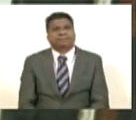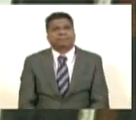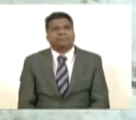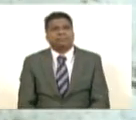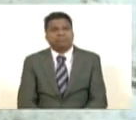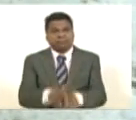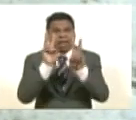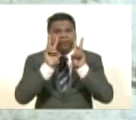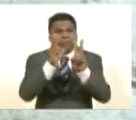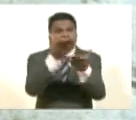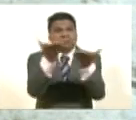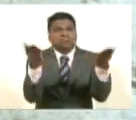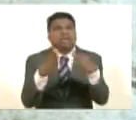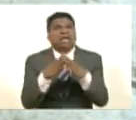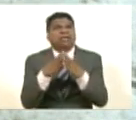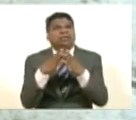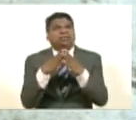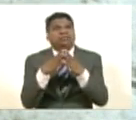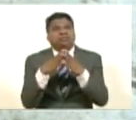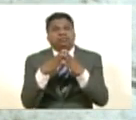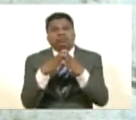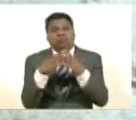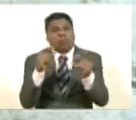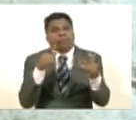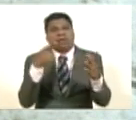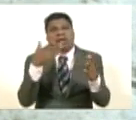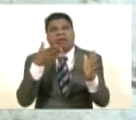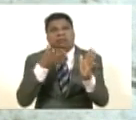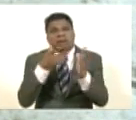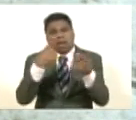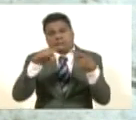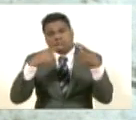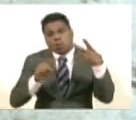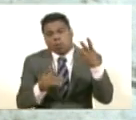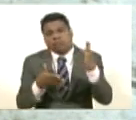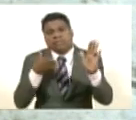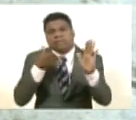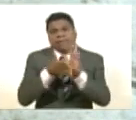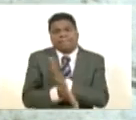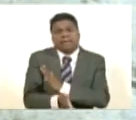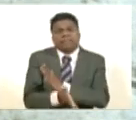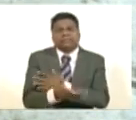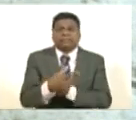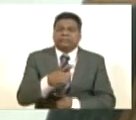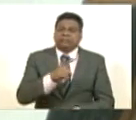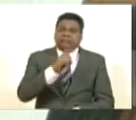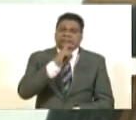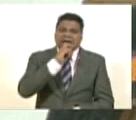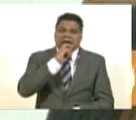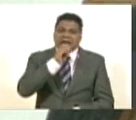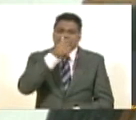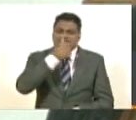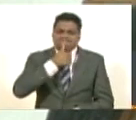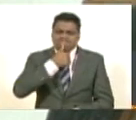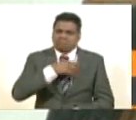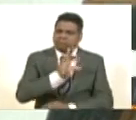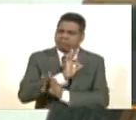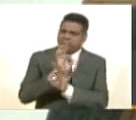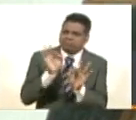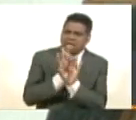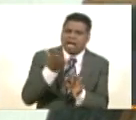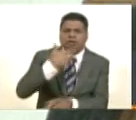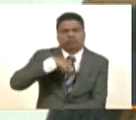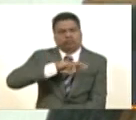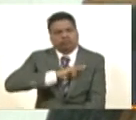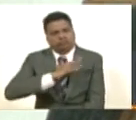A la vista está, pues, todas estas actos que están producto de la intolerancia, No podemos darle otro